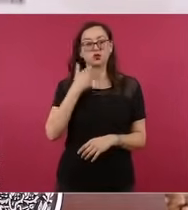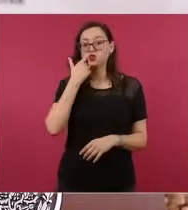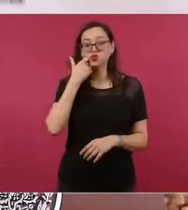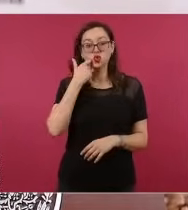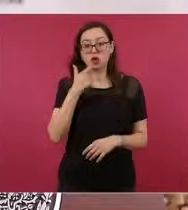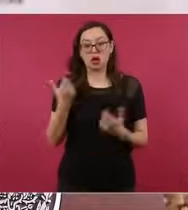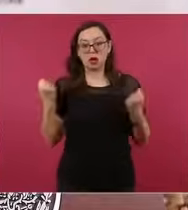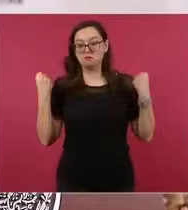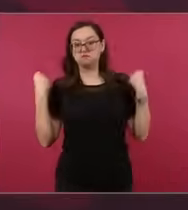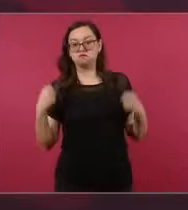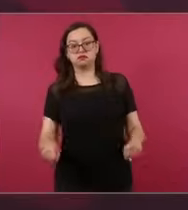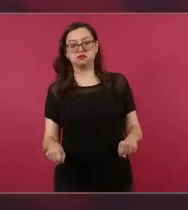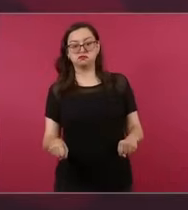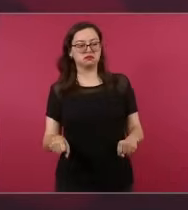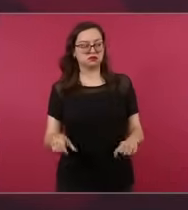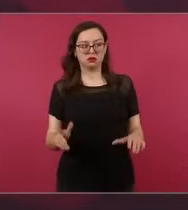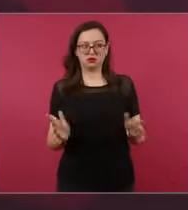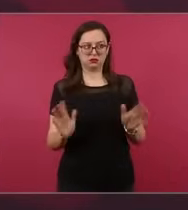proletariado,